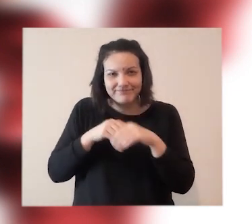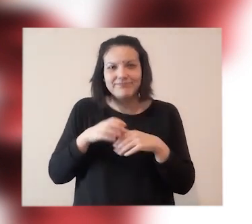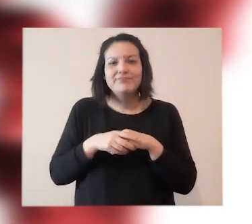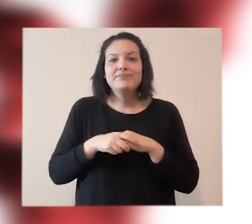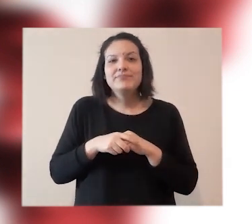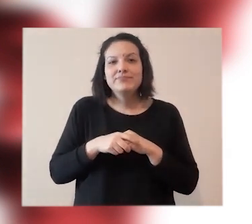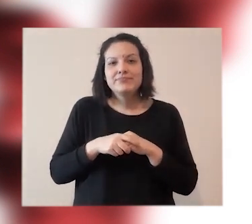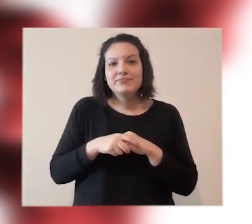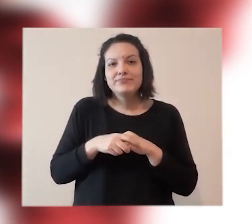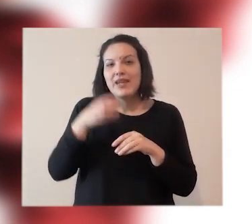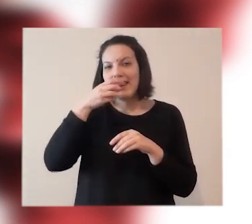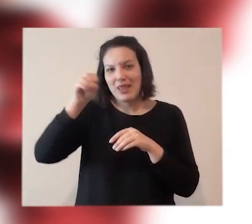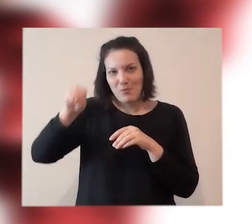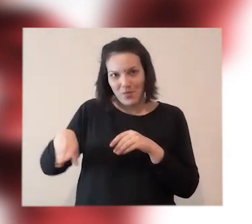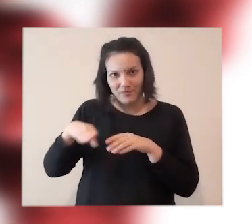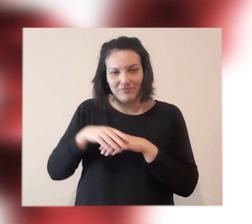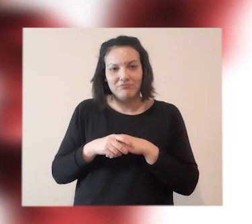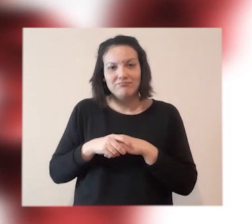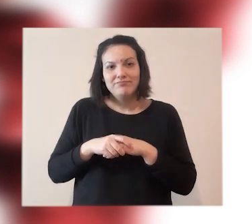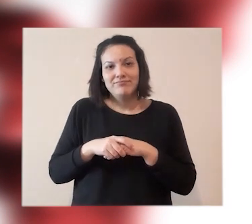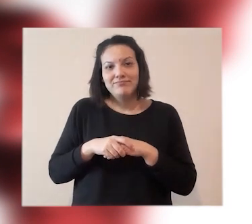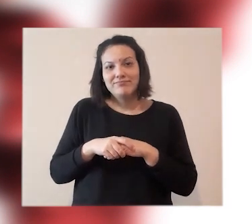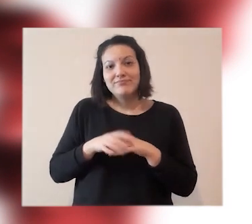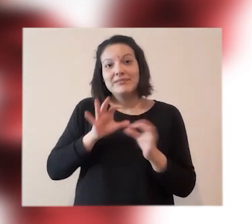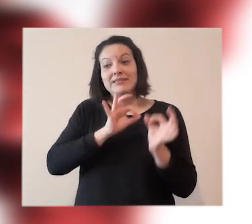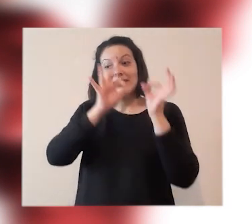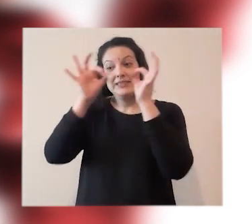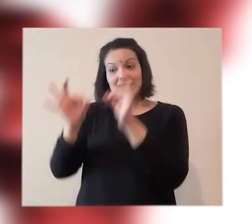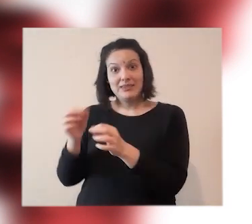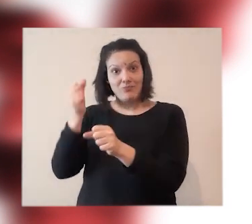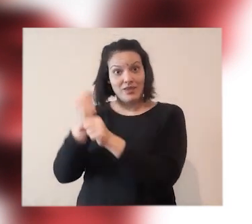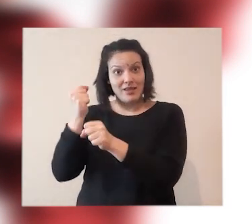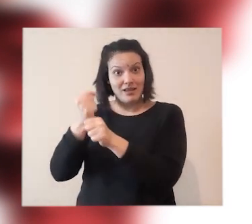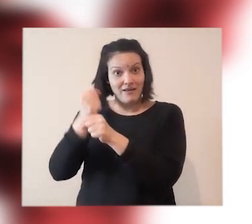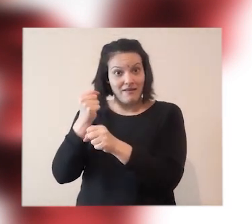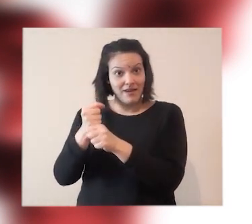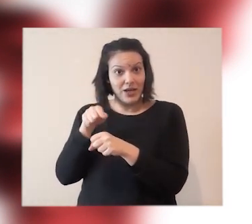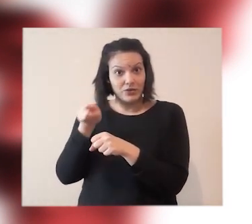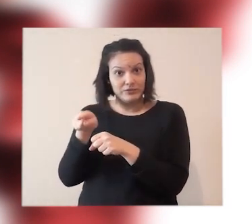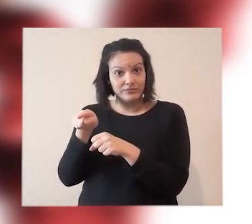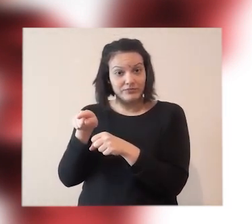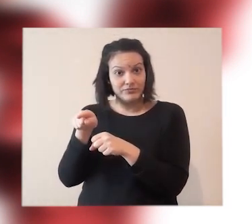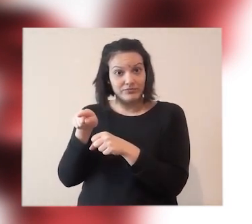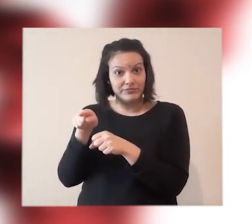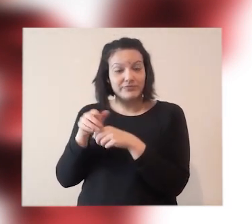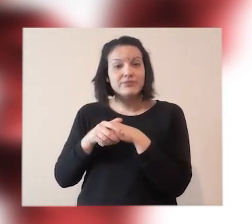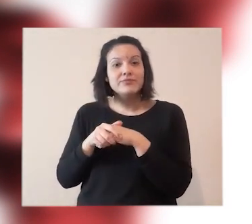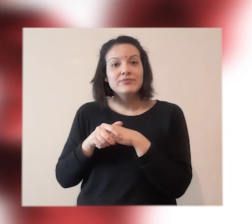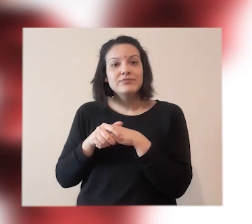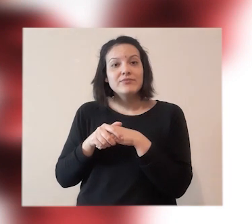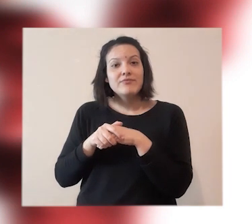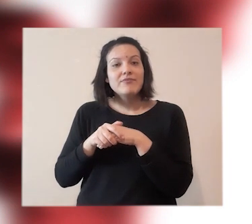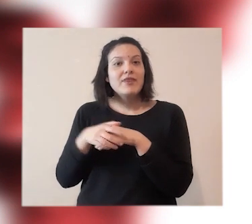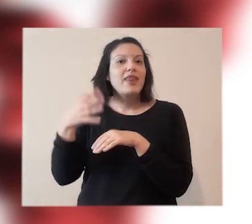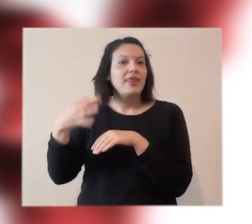el papel descartable. Bien, una vez que llegamos a nuestro lugar de trabajo,